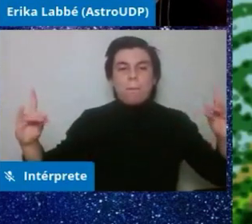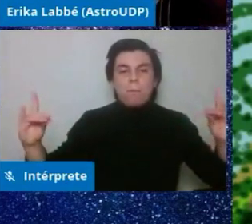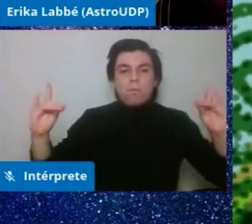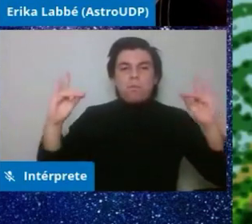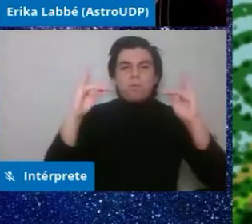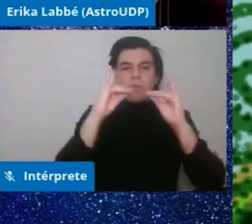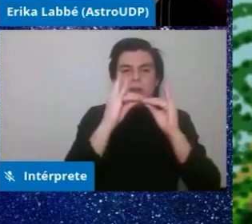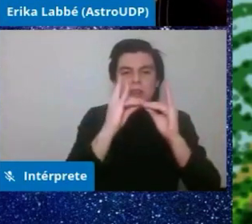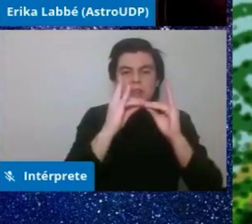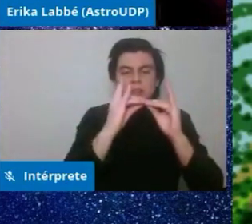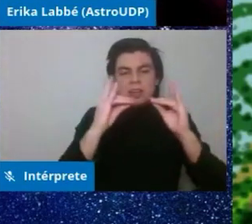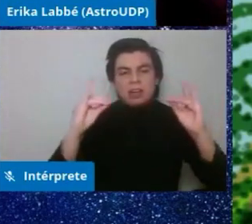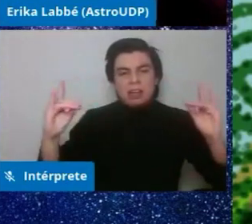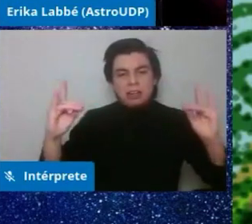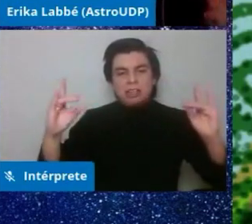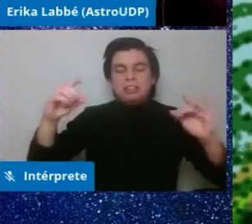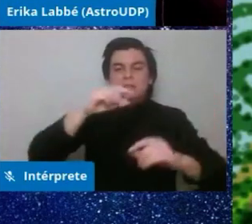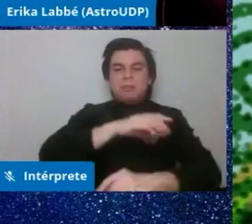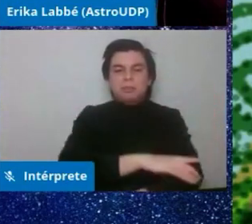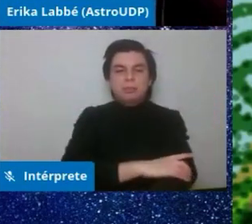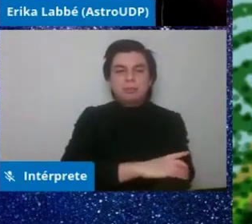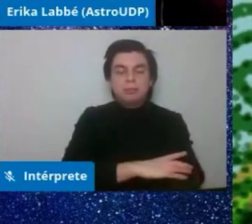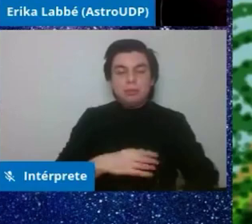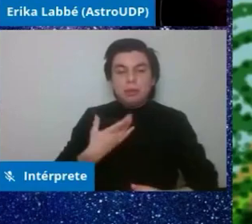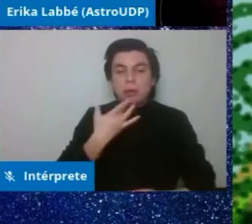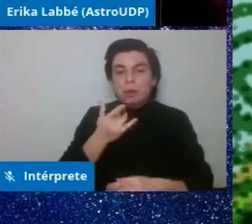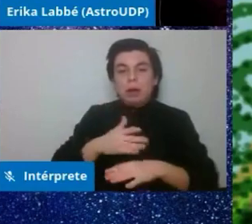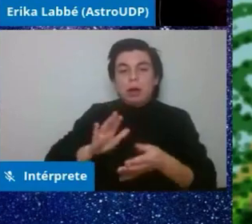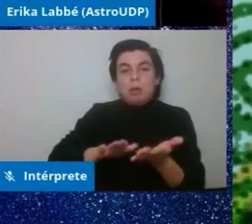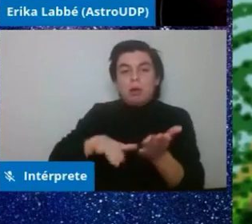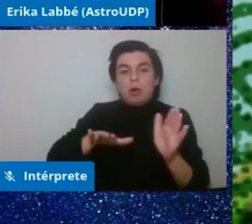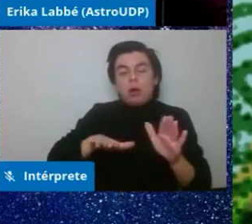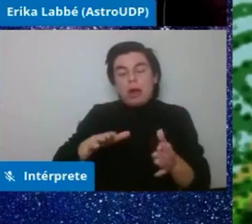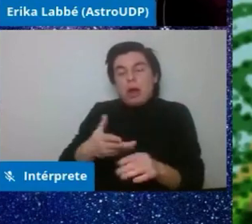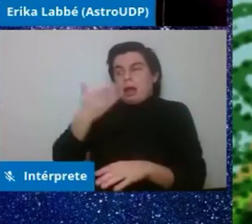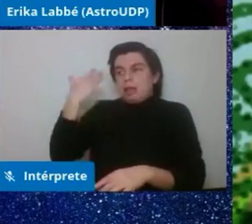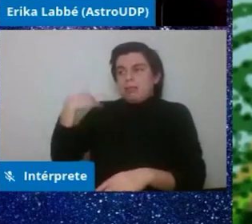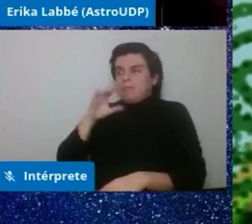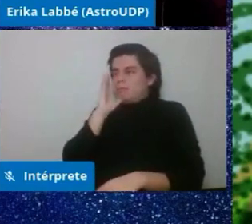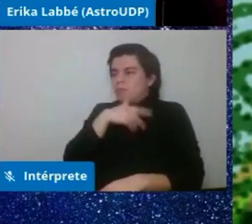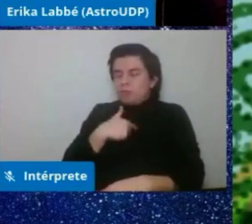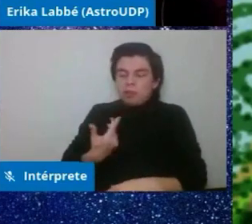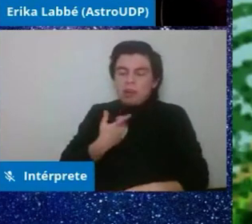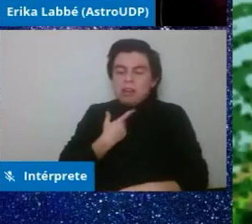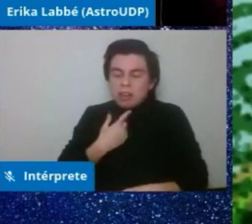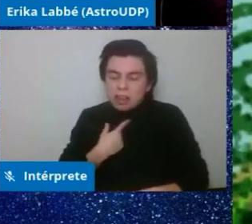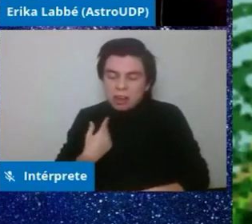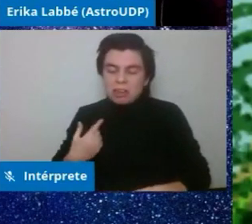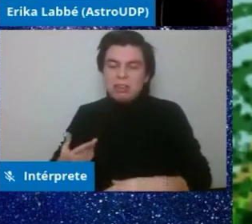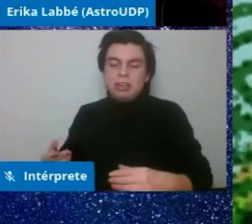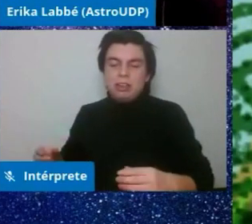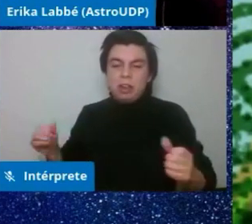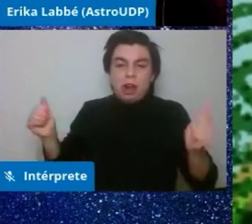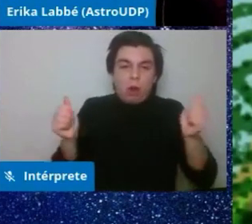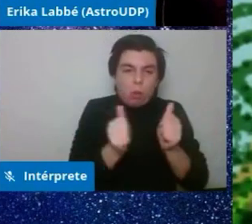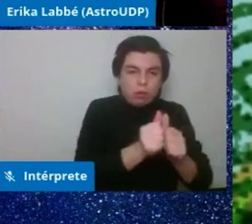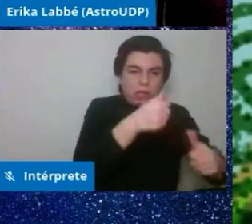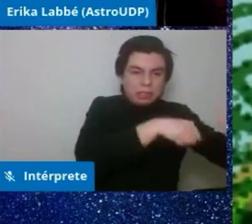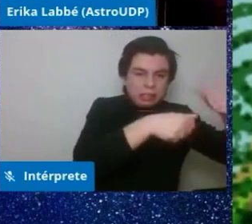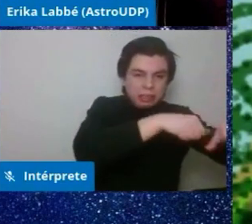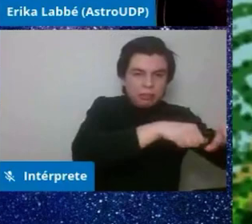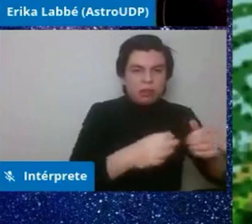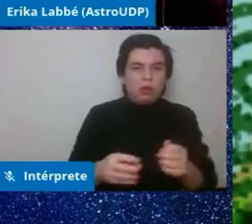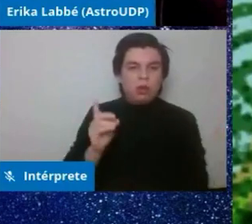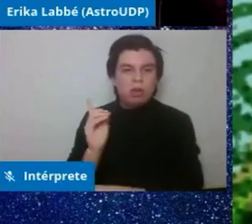mucho interés en juntar científicos con personas con discapacidad porque no había conocimiento, etcétera. Ahora que